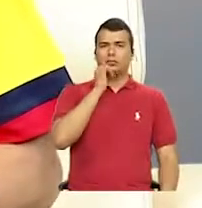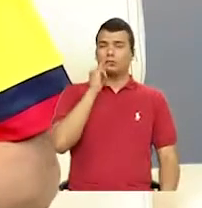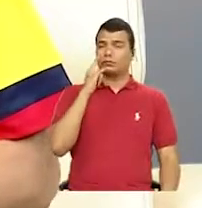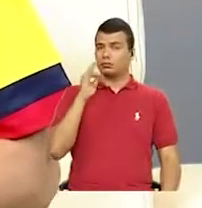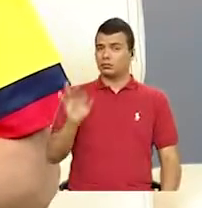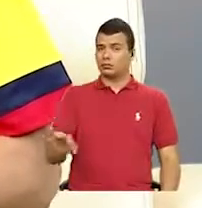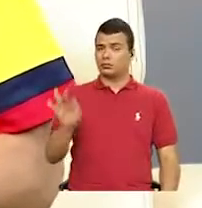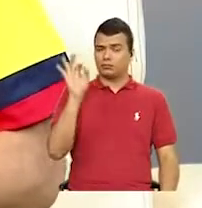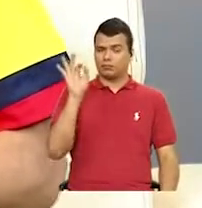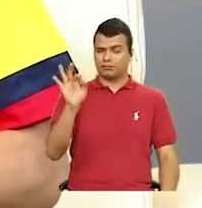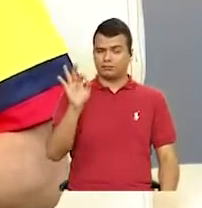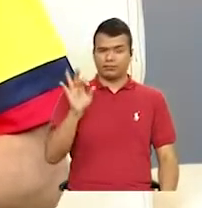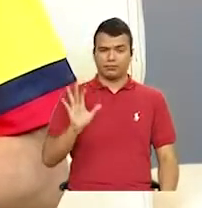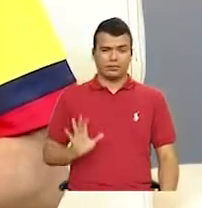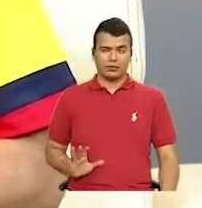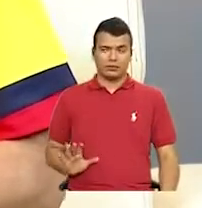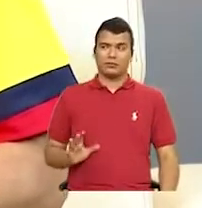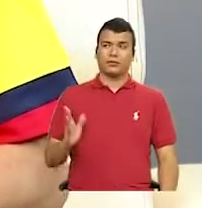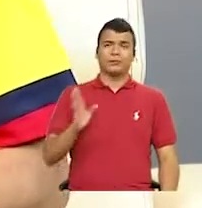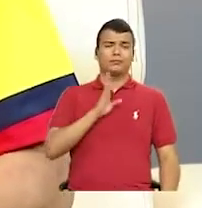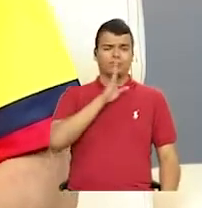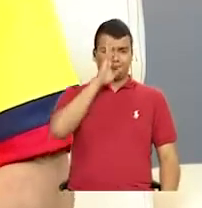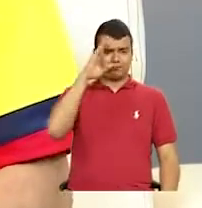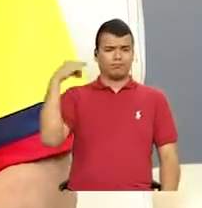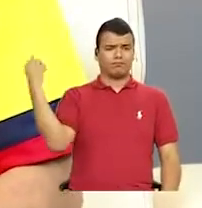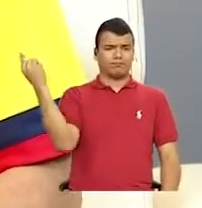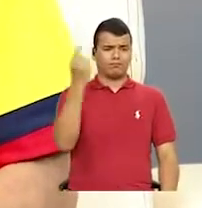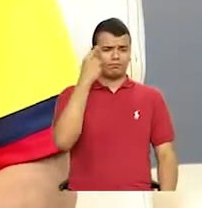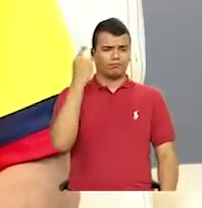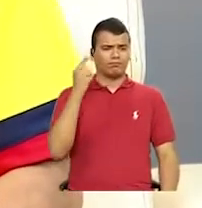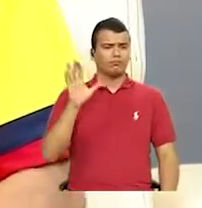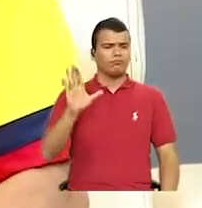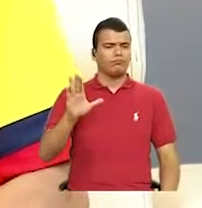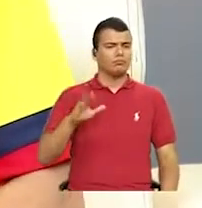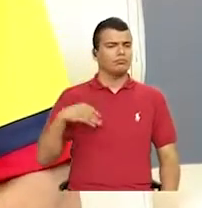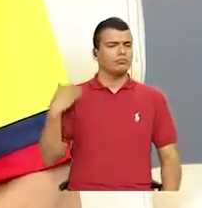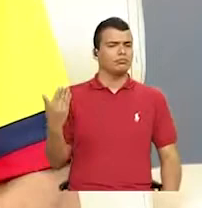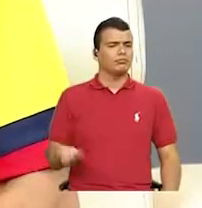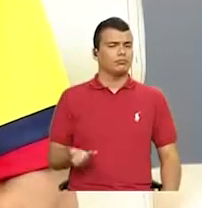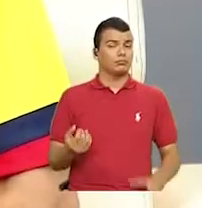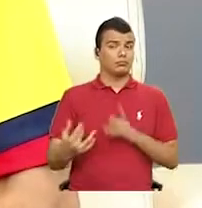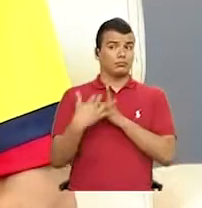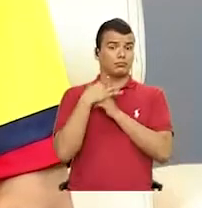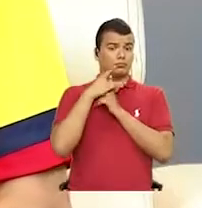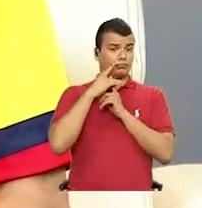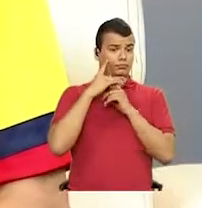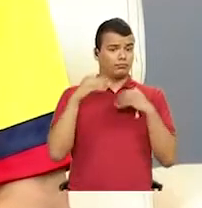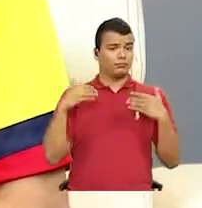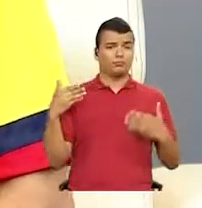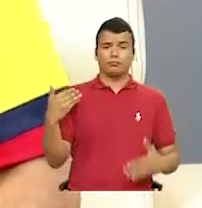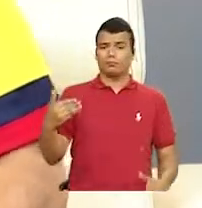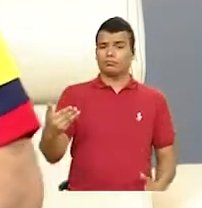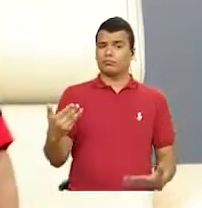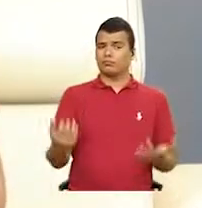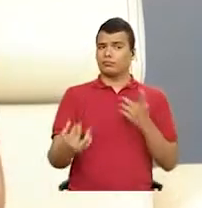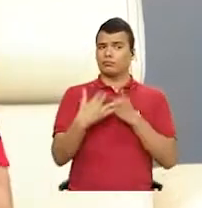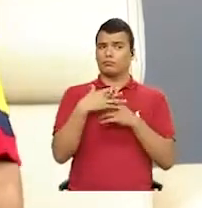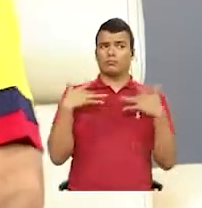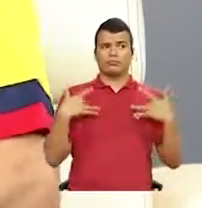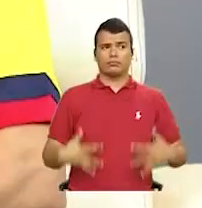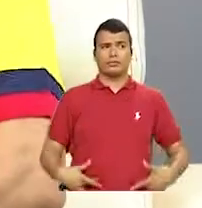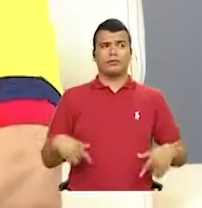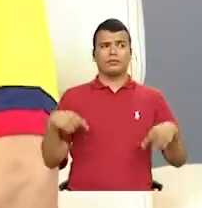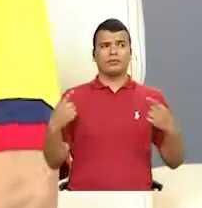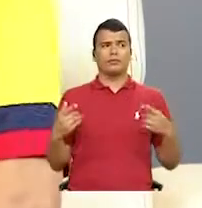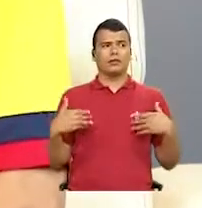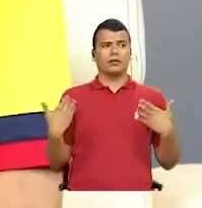rico ejemplo, que puede haber, y es una costumbre que hasta dónde, a dónde nos está llevando completamente en materia de salud. ¿Qué tanto